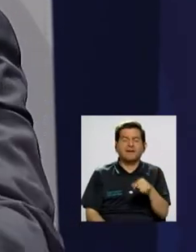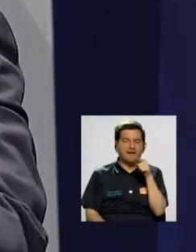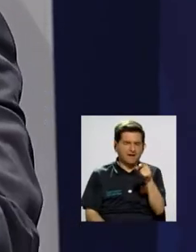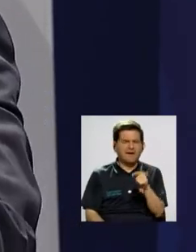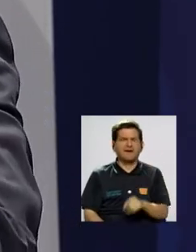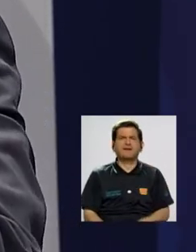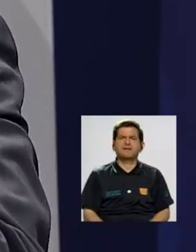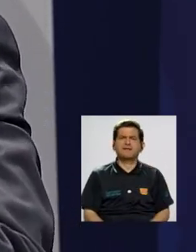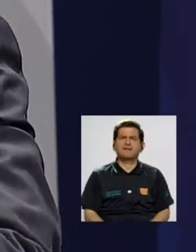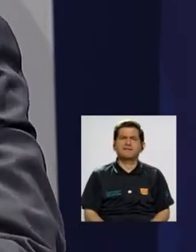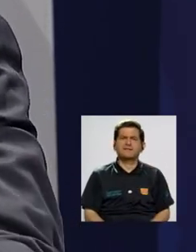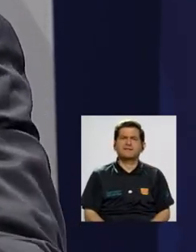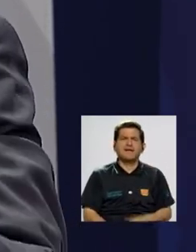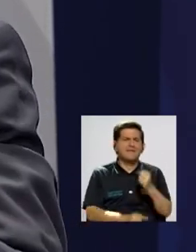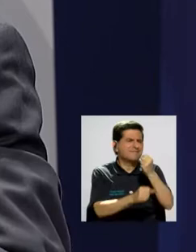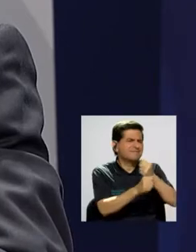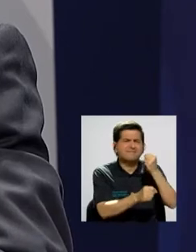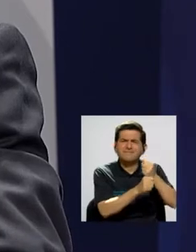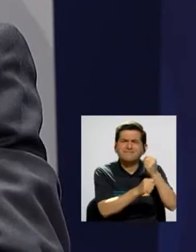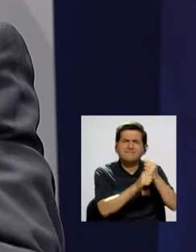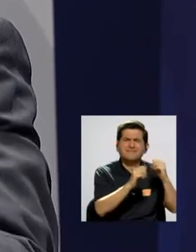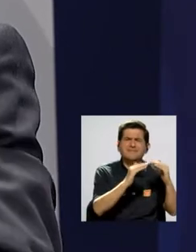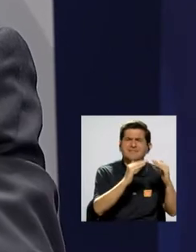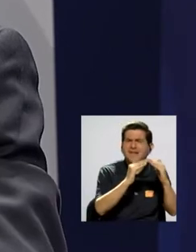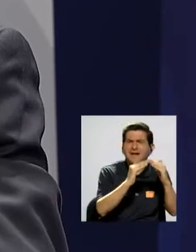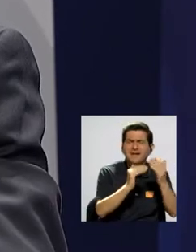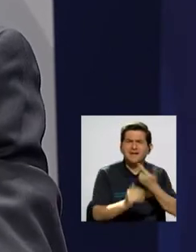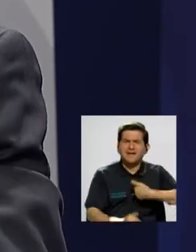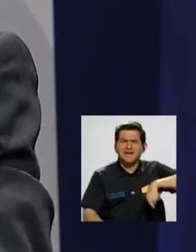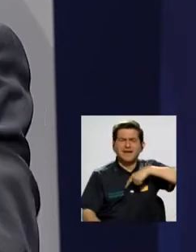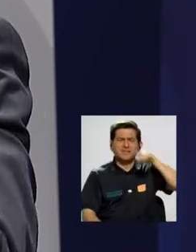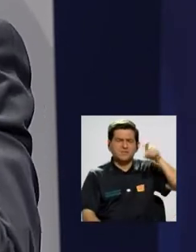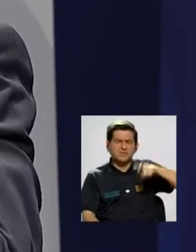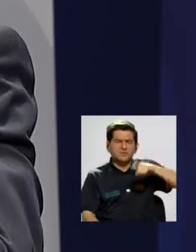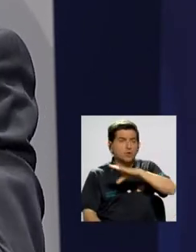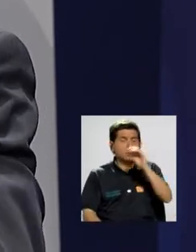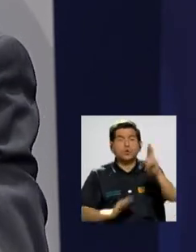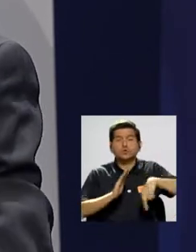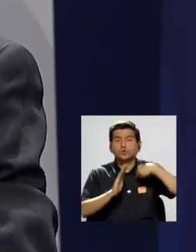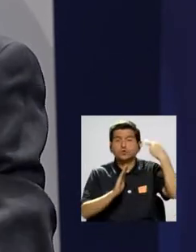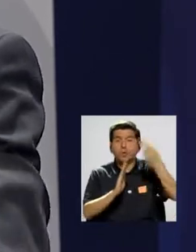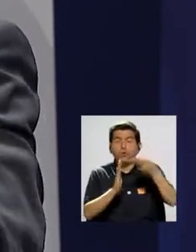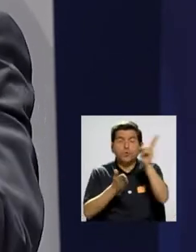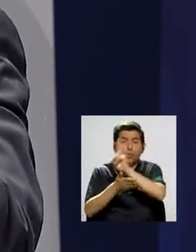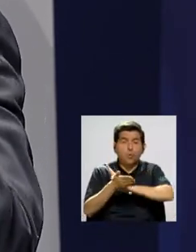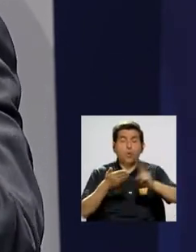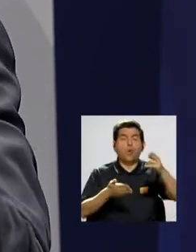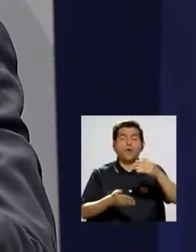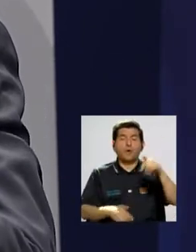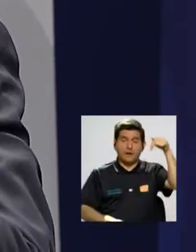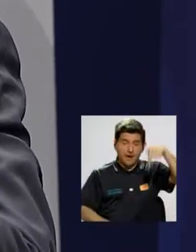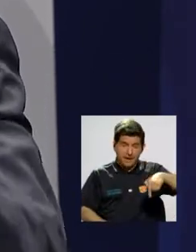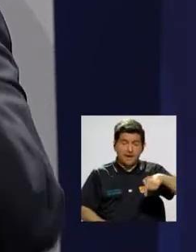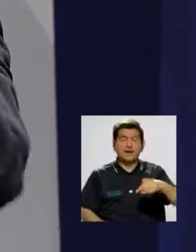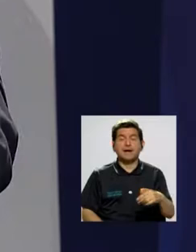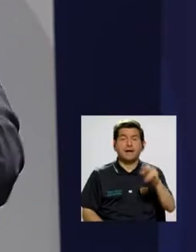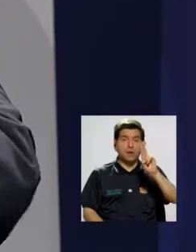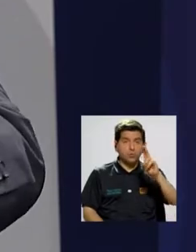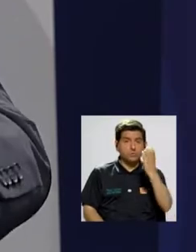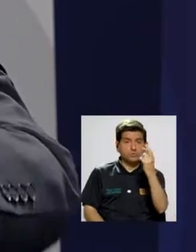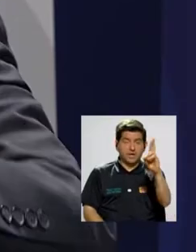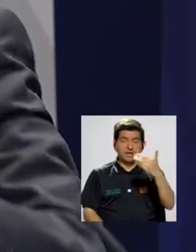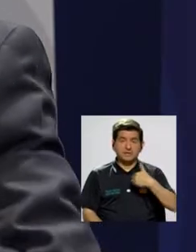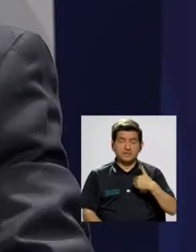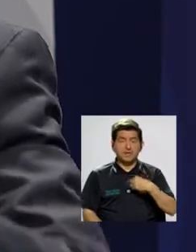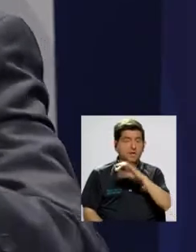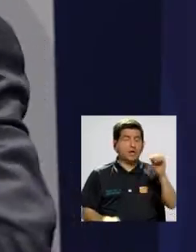¿Qué tareas nos ocupan a nosotros y qué papel juega la Universidad de Costa Rica, en este caso, el sistema